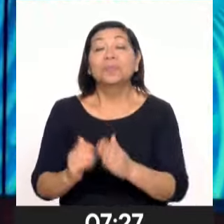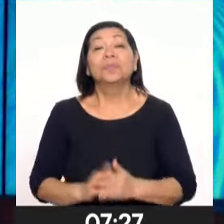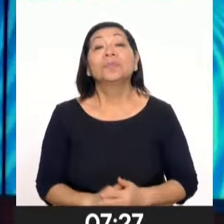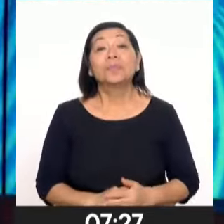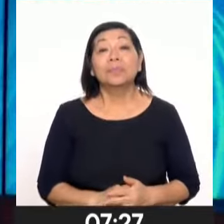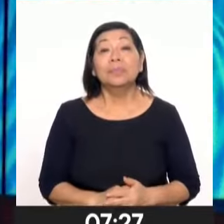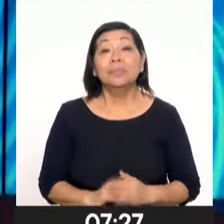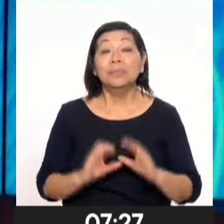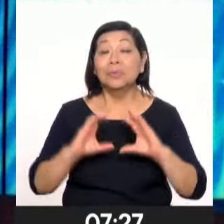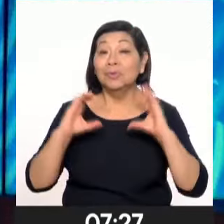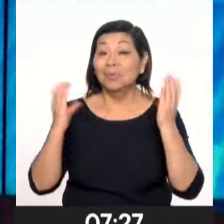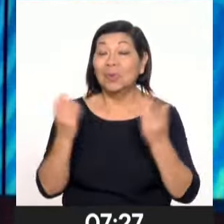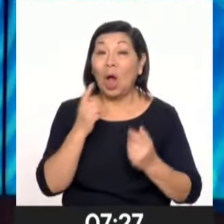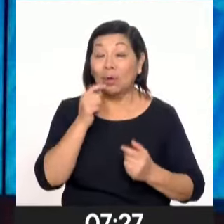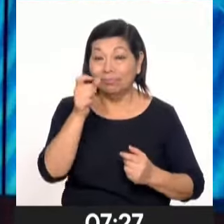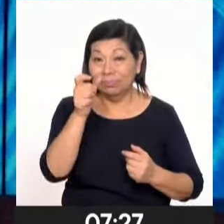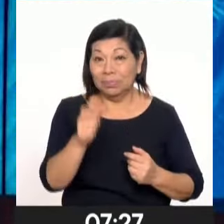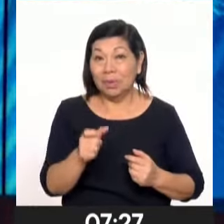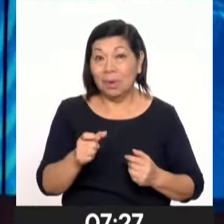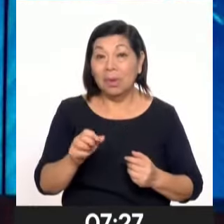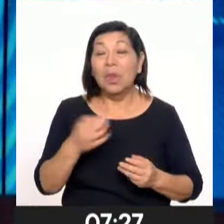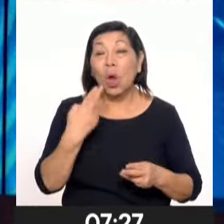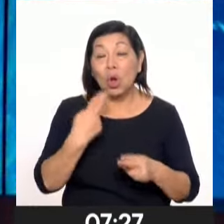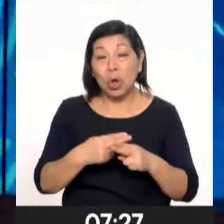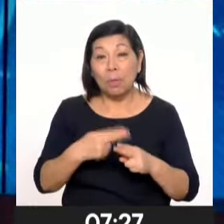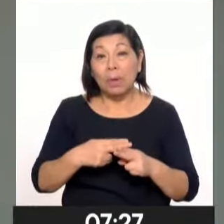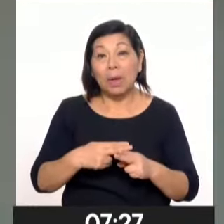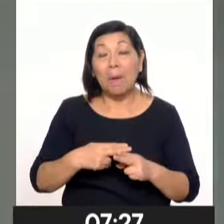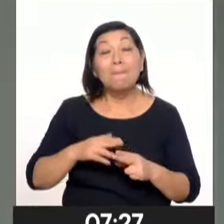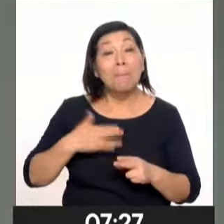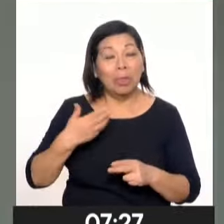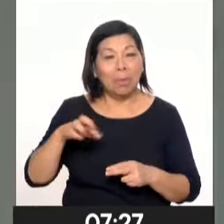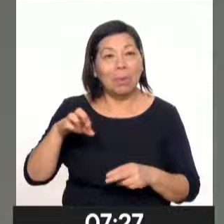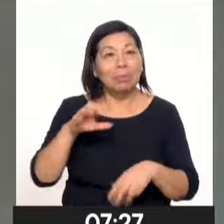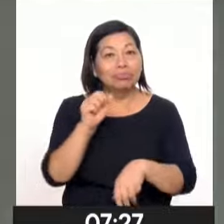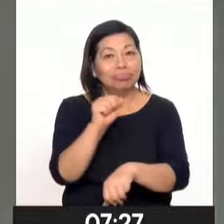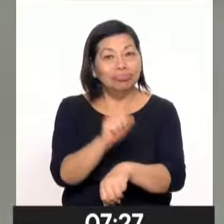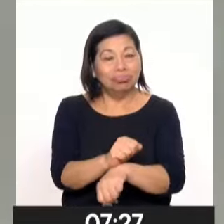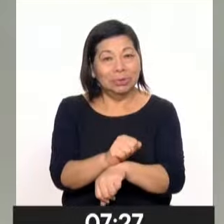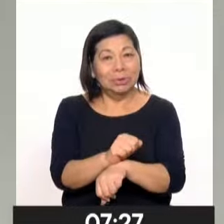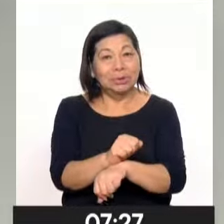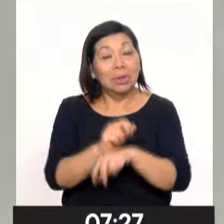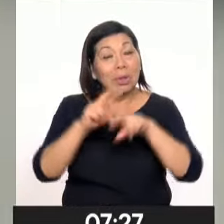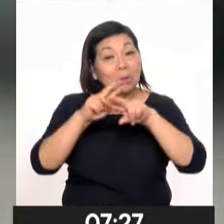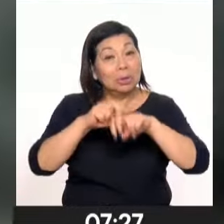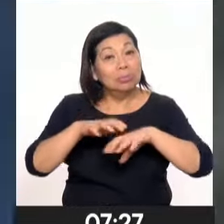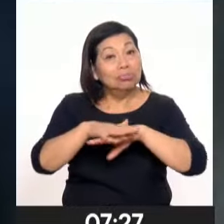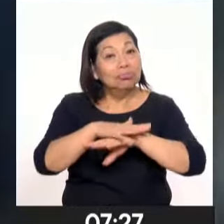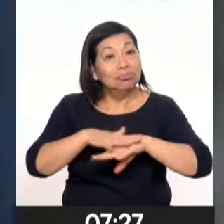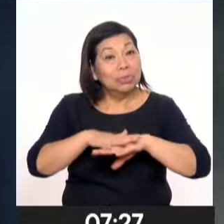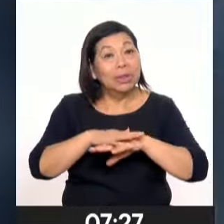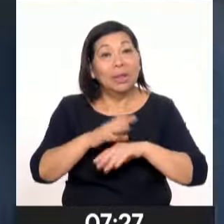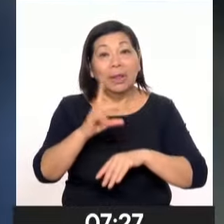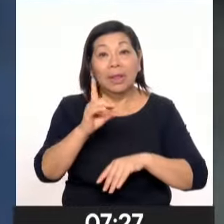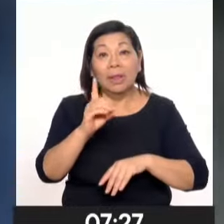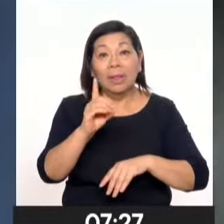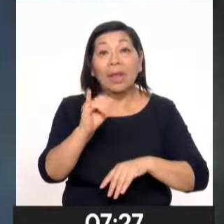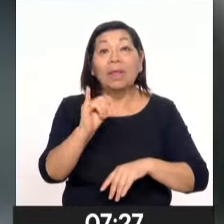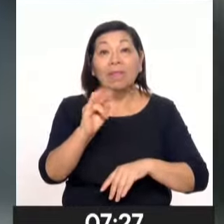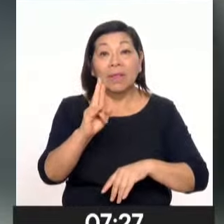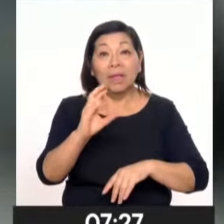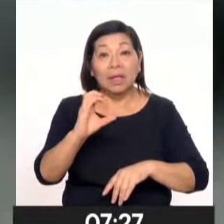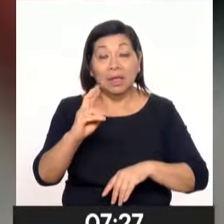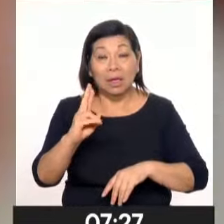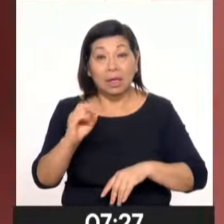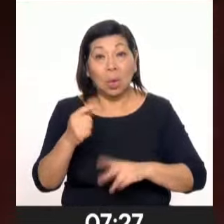contamos que el congresista de Podemos Perú, Luis Picón, fue capturado por la Dirección de Investigación Criminal de INCRI de la Policía